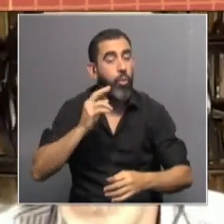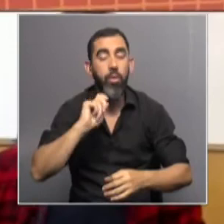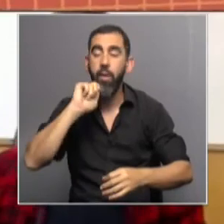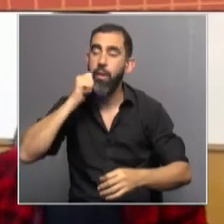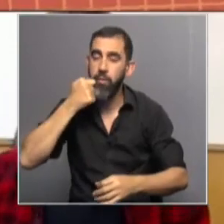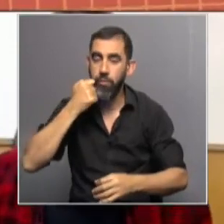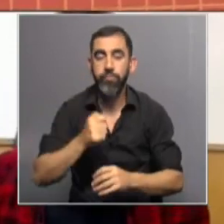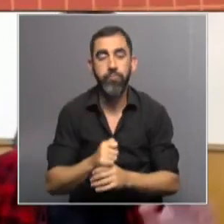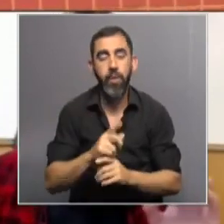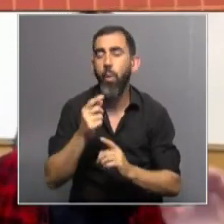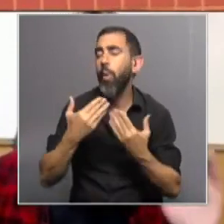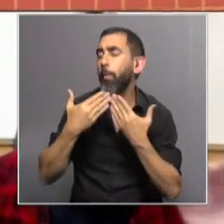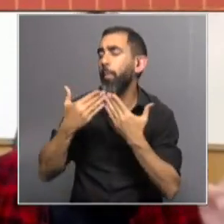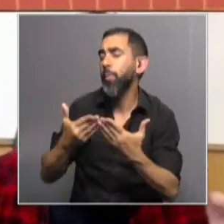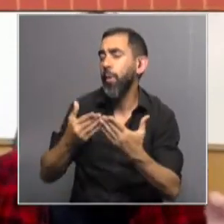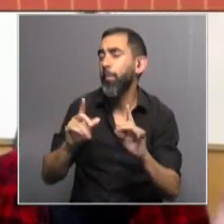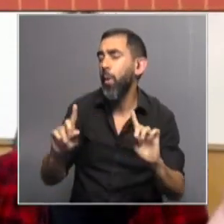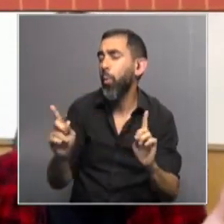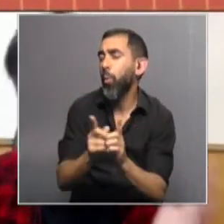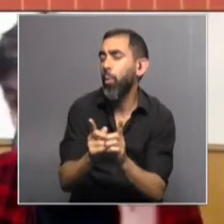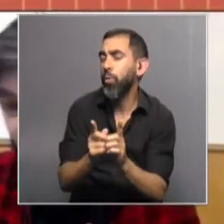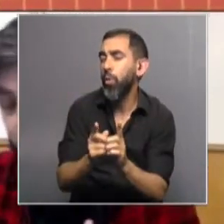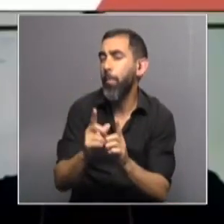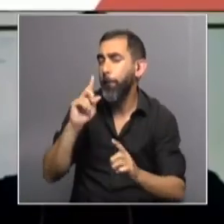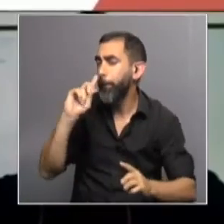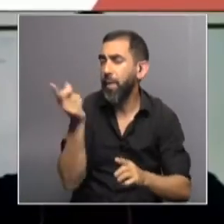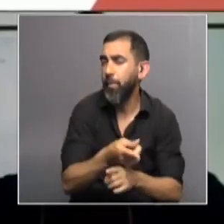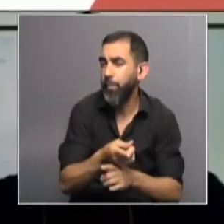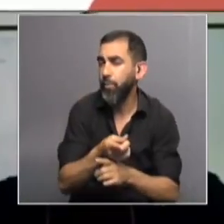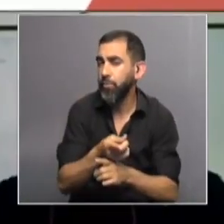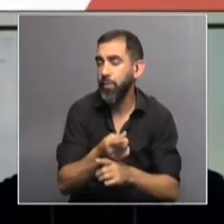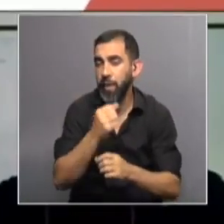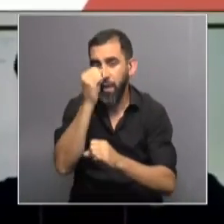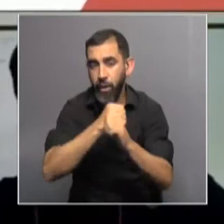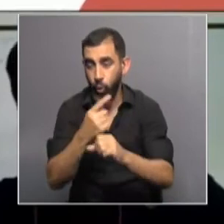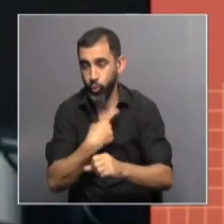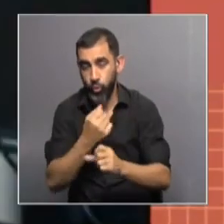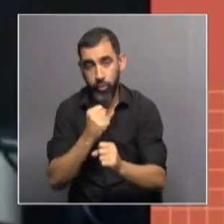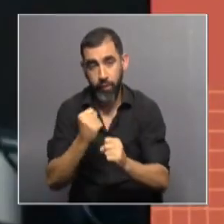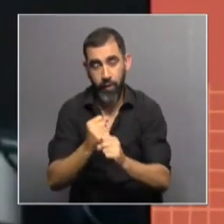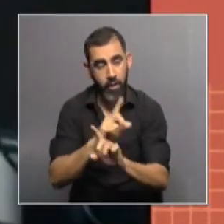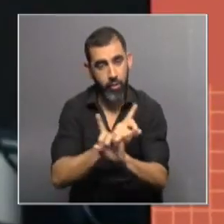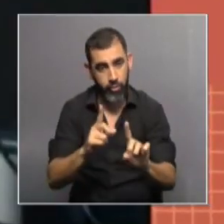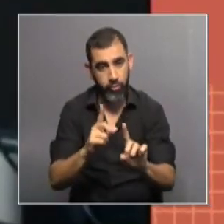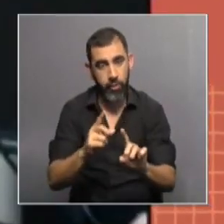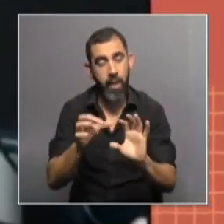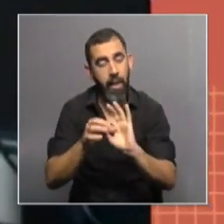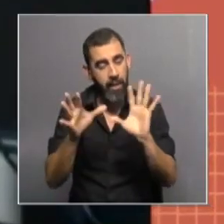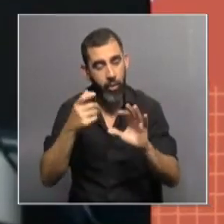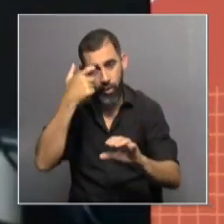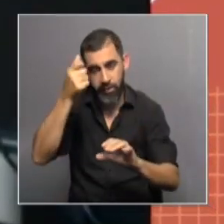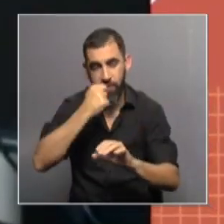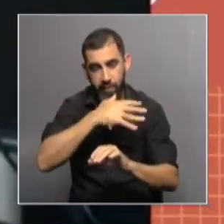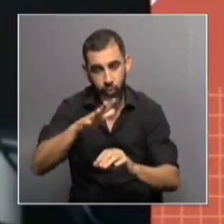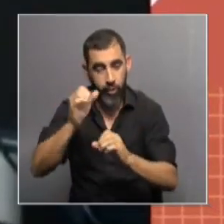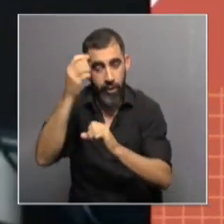agradable alguna vez se preguntaron si el camino más corto es el camino más rápido los ingenieros nunca trabajan solos en general es claro que la historia de la ciencia la